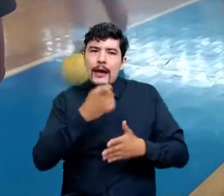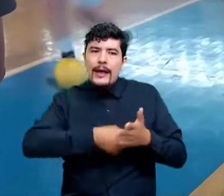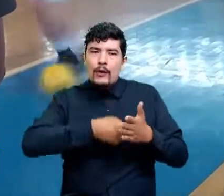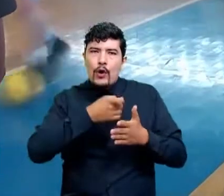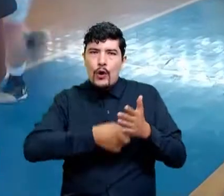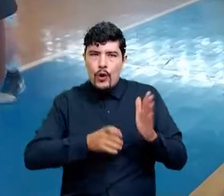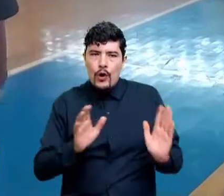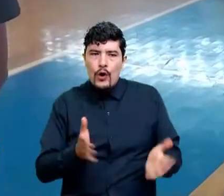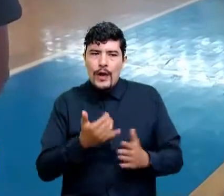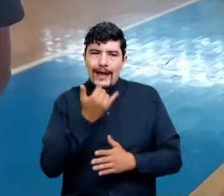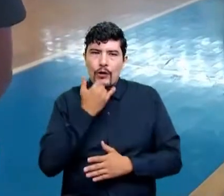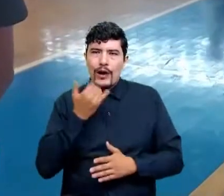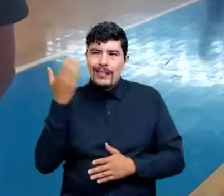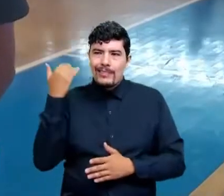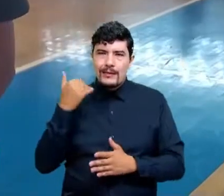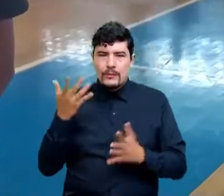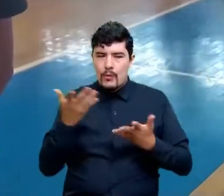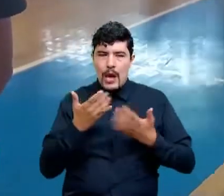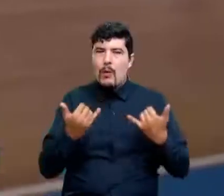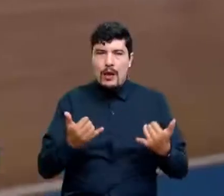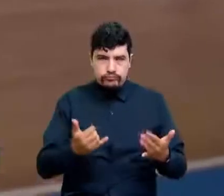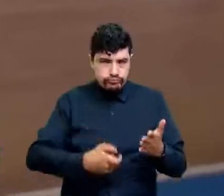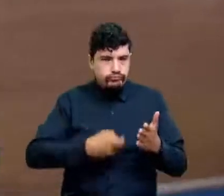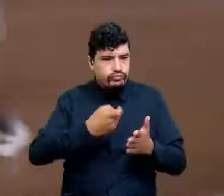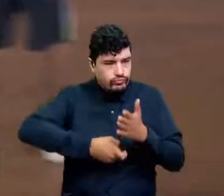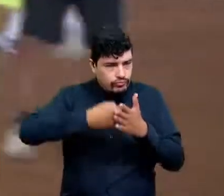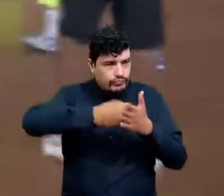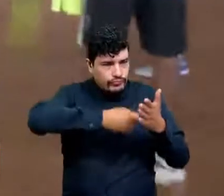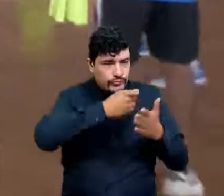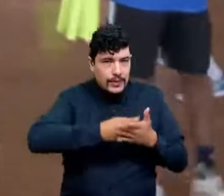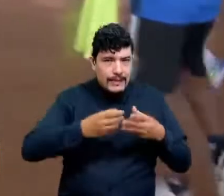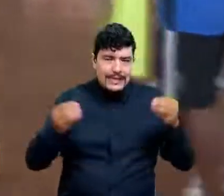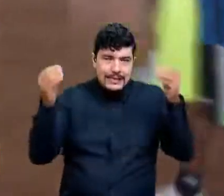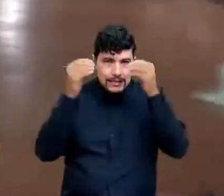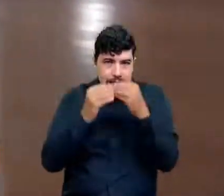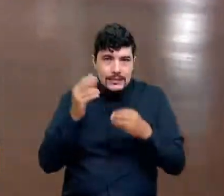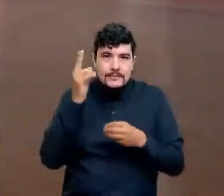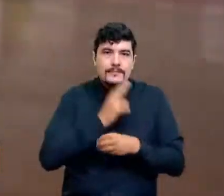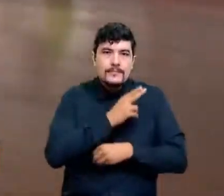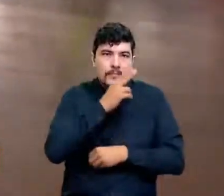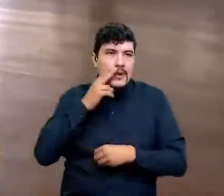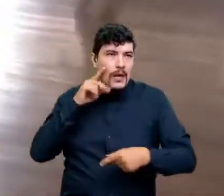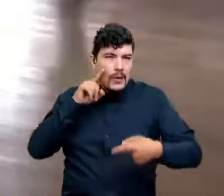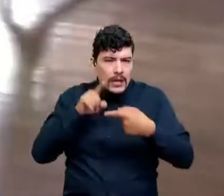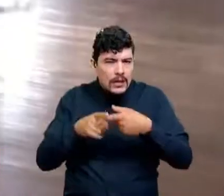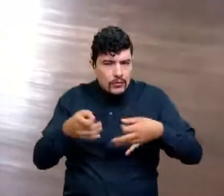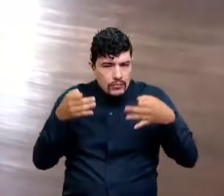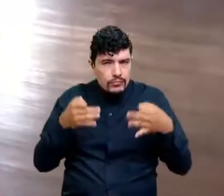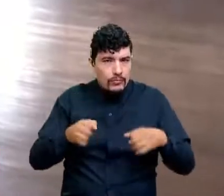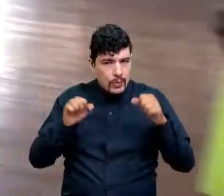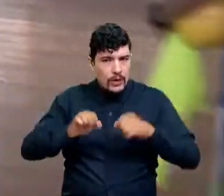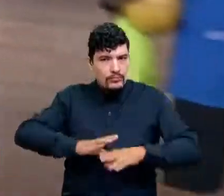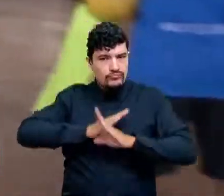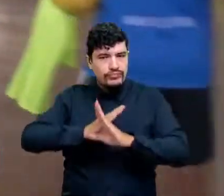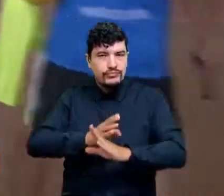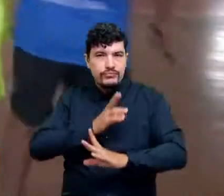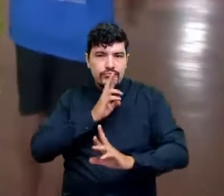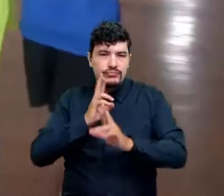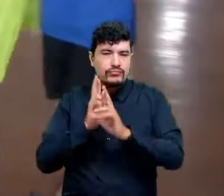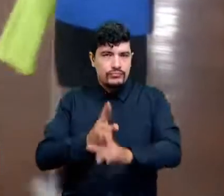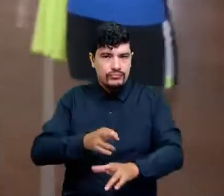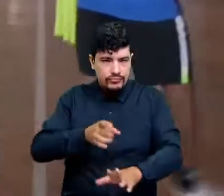mucho un poco más el compromiso para poder, en dado caso o en un momento específico del